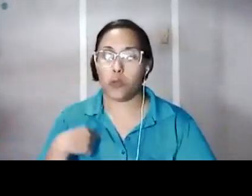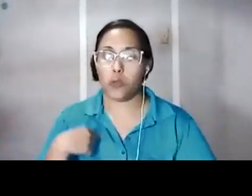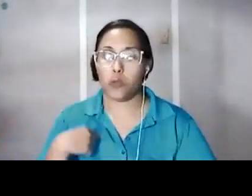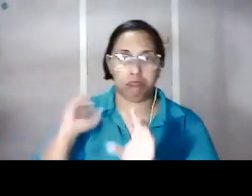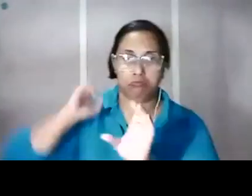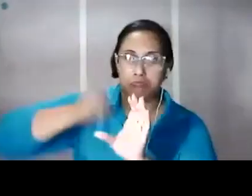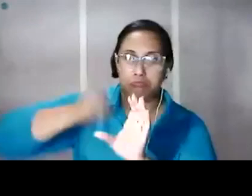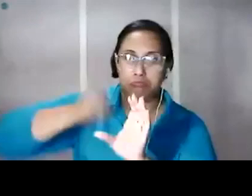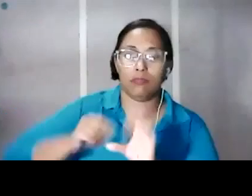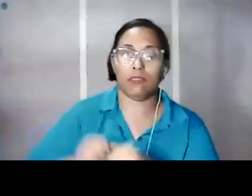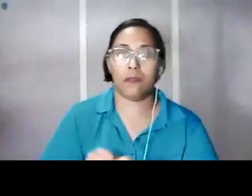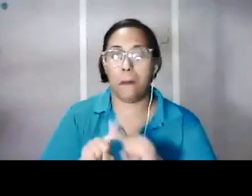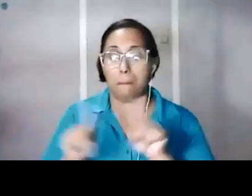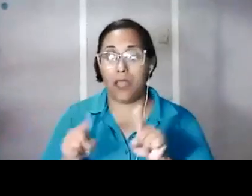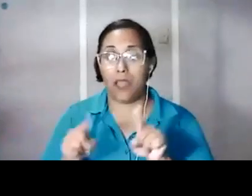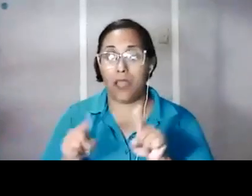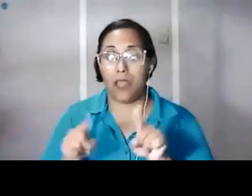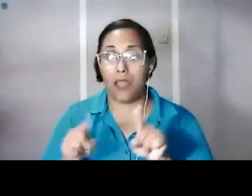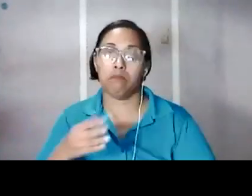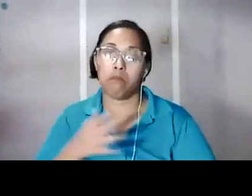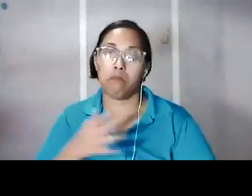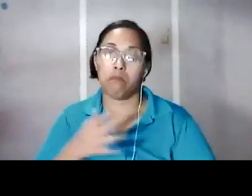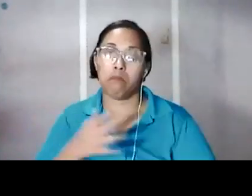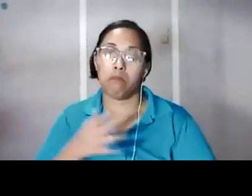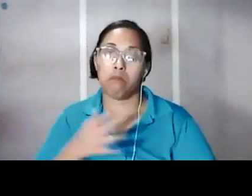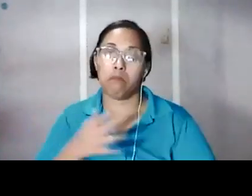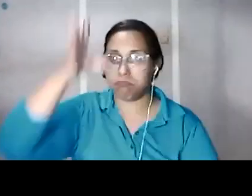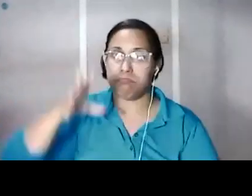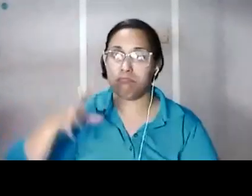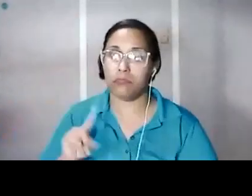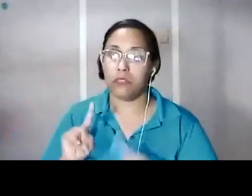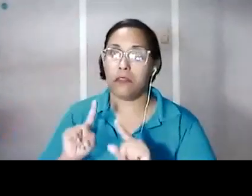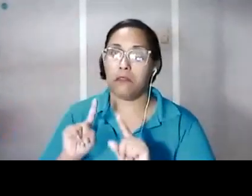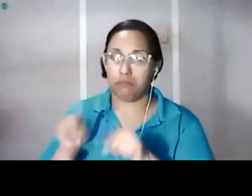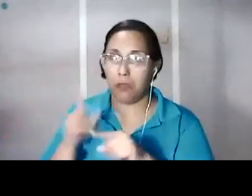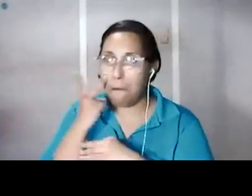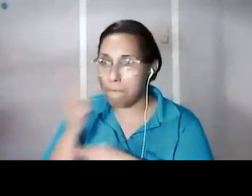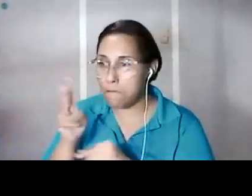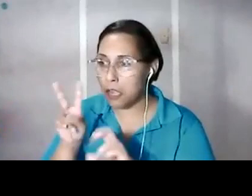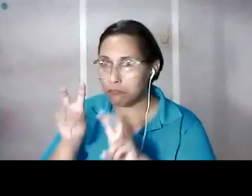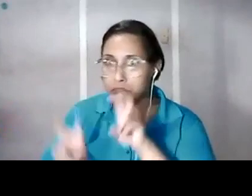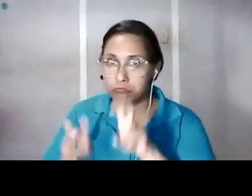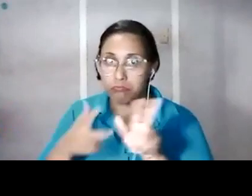participé, pero papi y mamá nos llevaban a ver los desfiles de carroza, pero nos llevaban casi